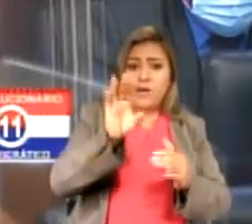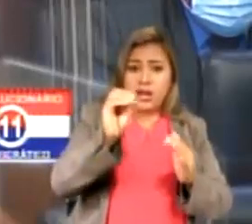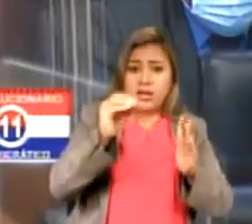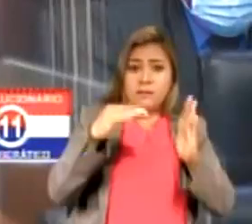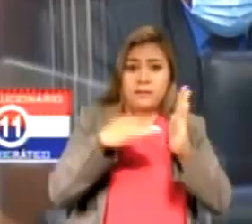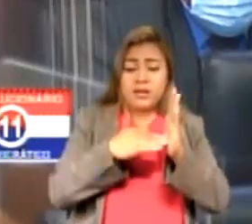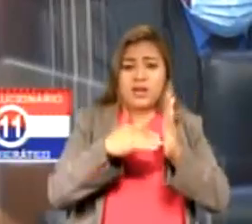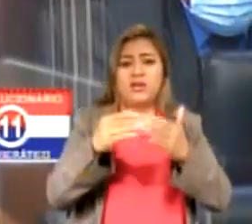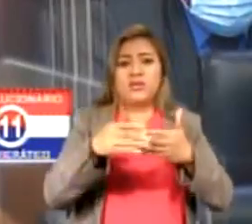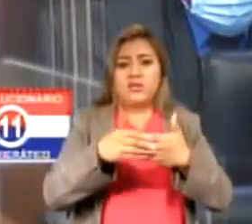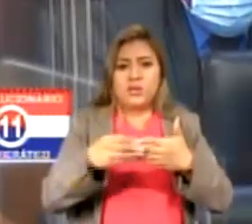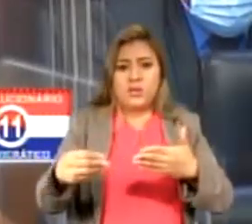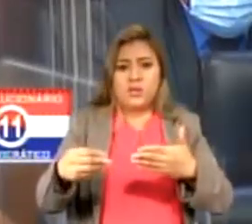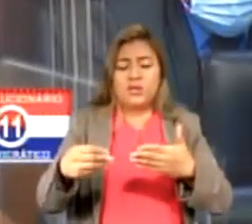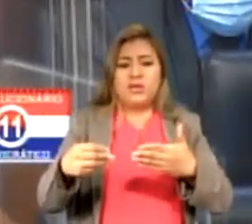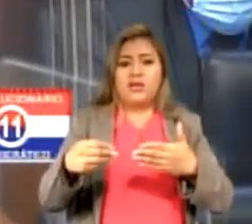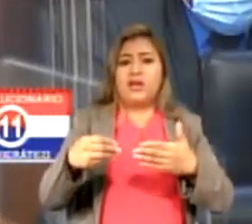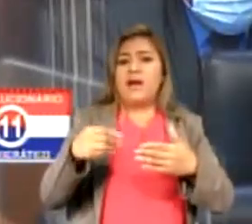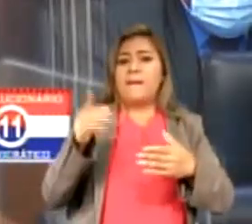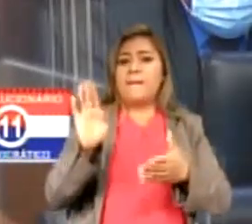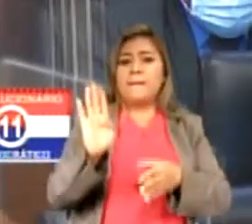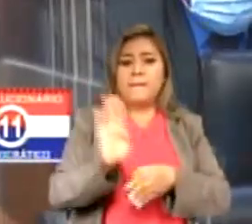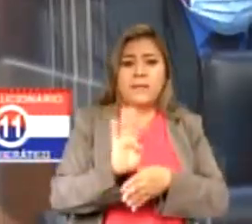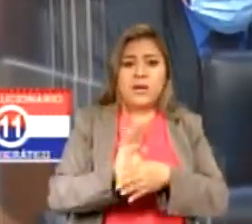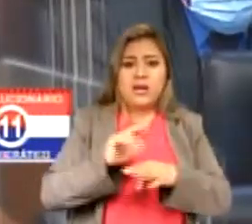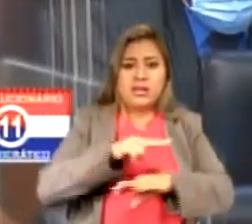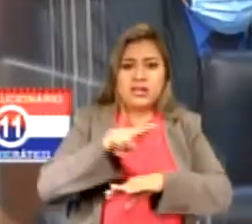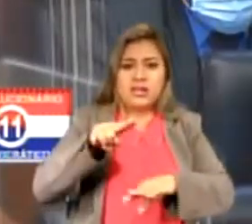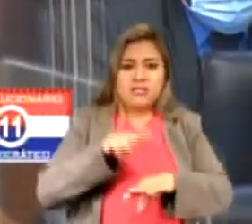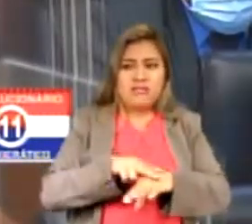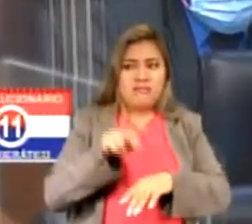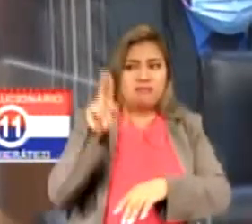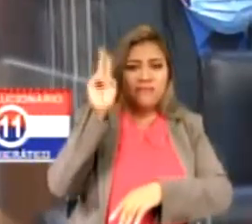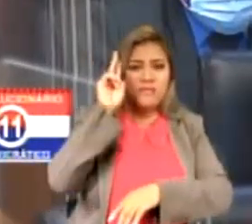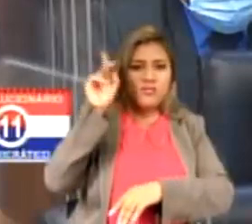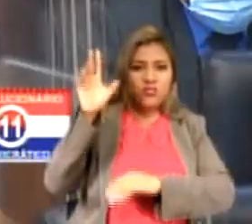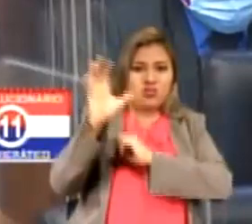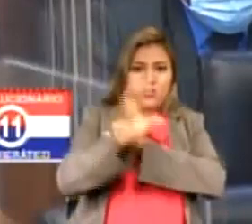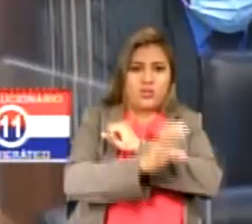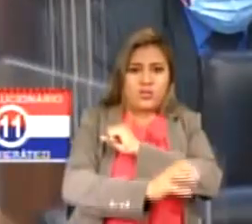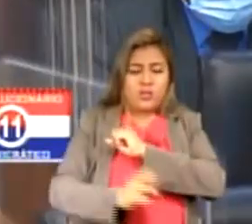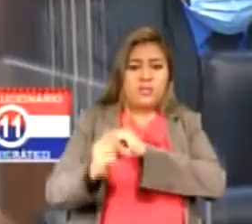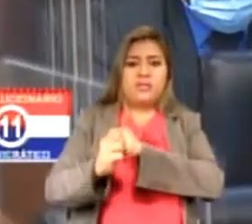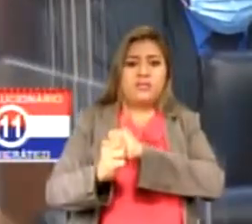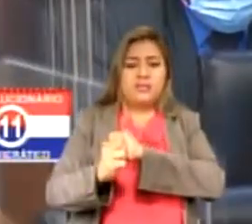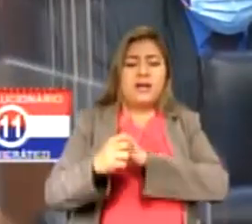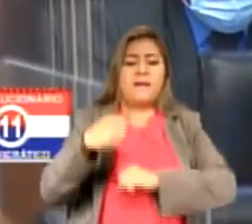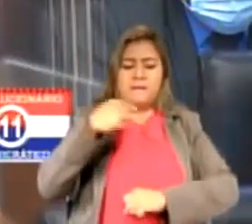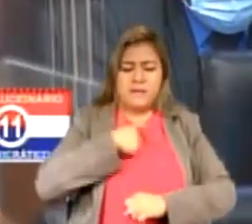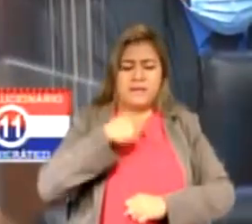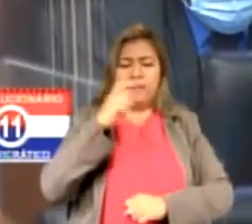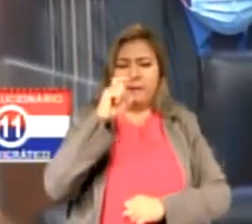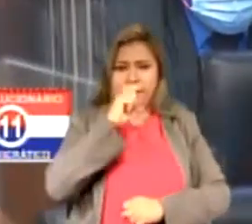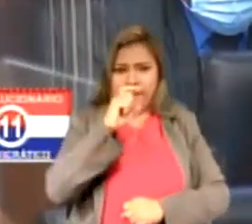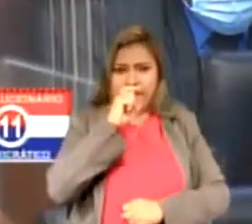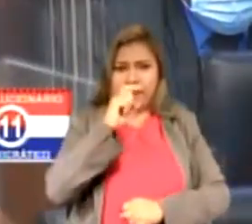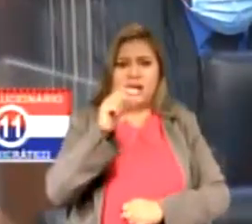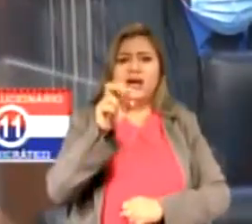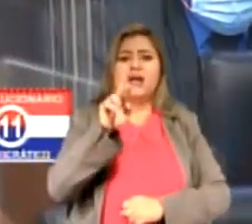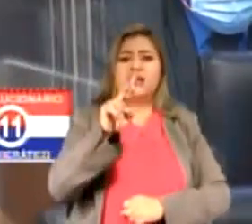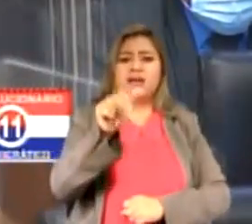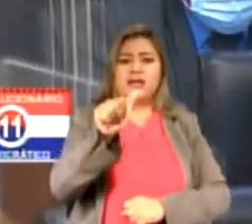dólares, dinero que en el Banco Nacional se robaron. Eso era uno de los casos que mi papá, Rafael